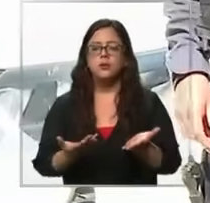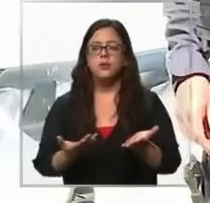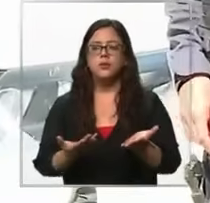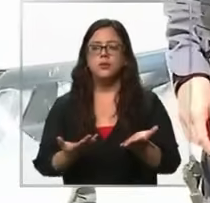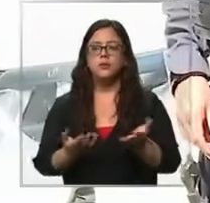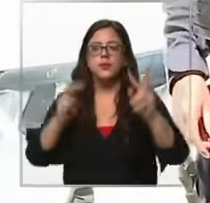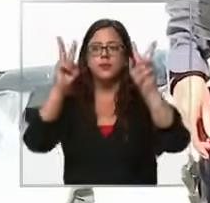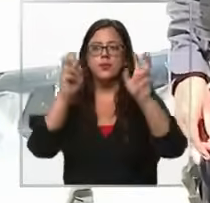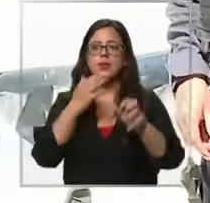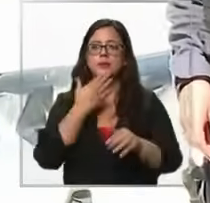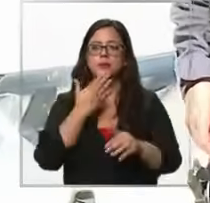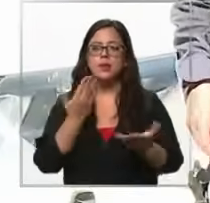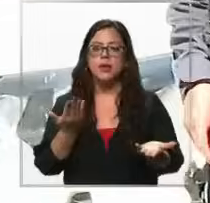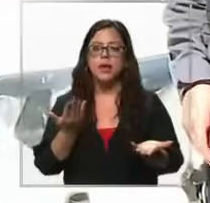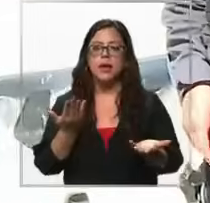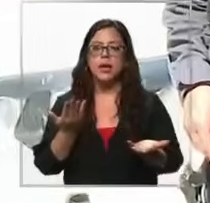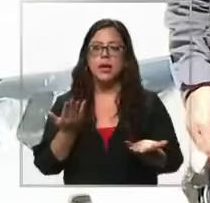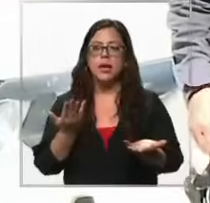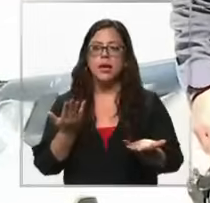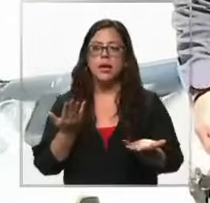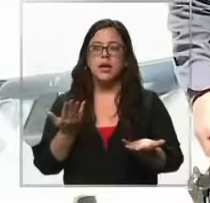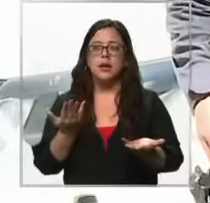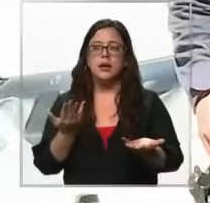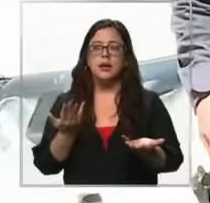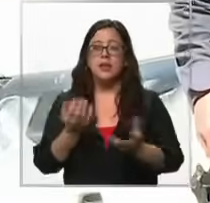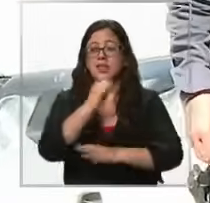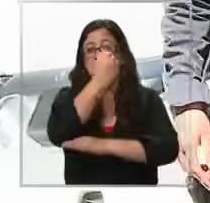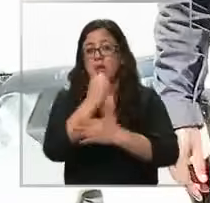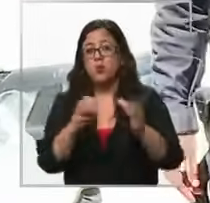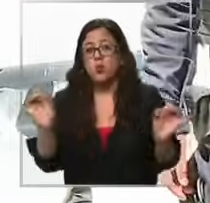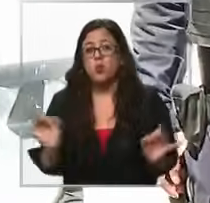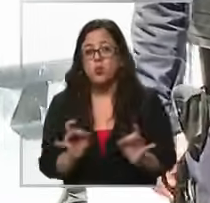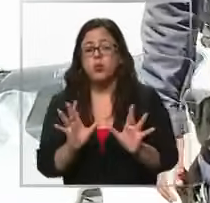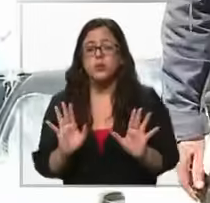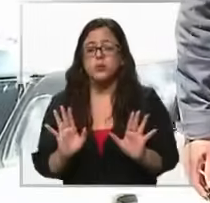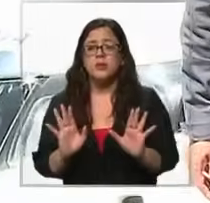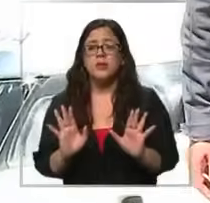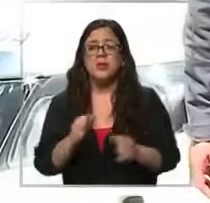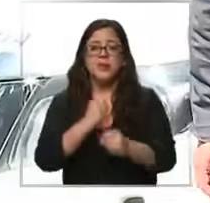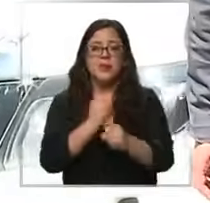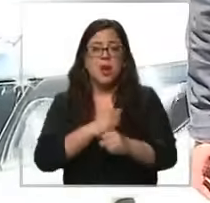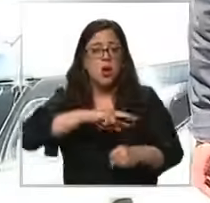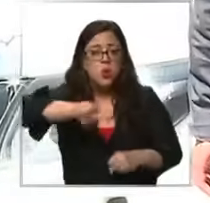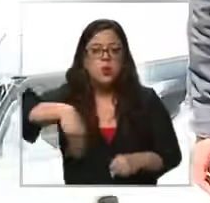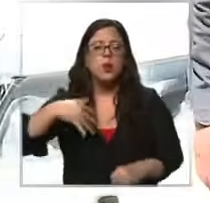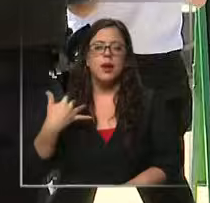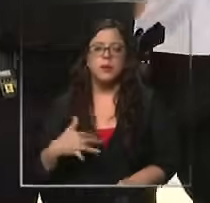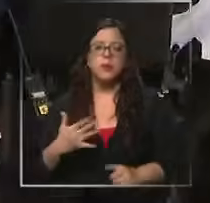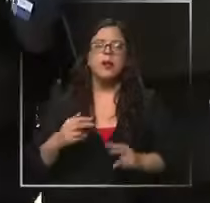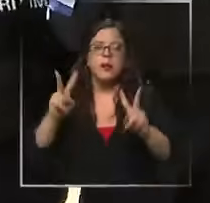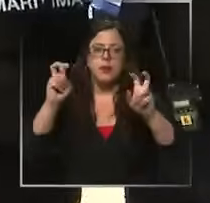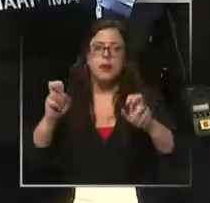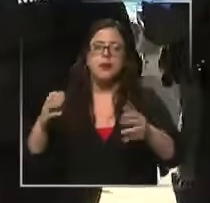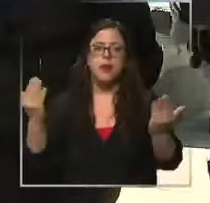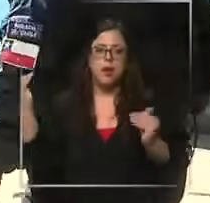el aumento de ahogos que pueden haber, el trabajo de nosotros es muy importante en las playas.